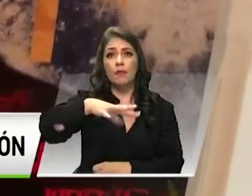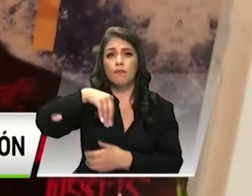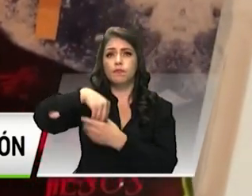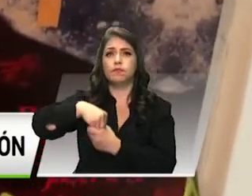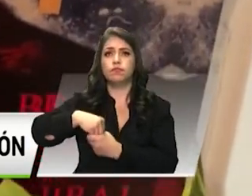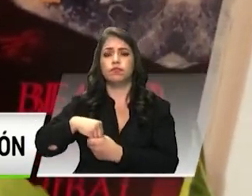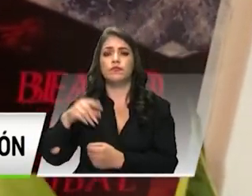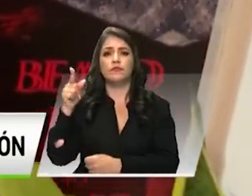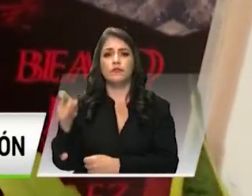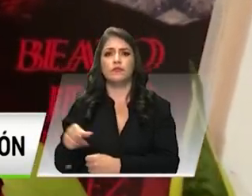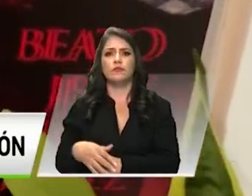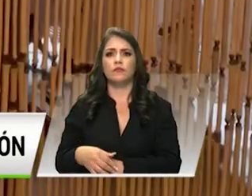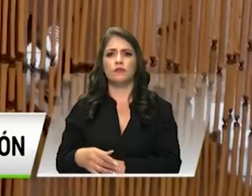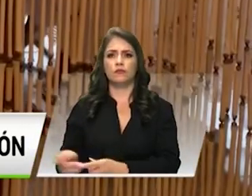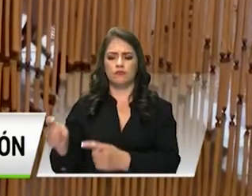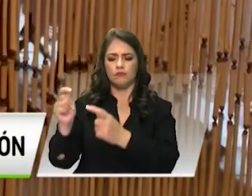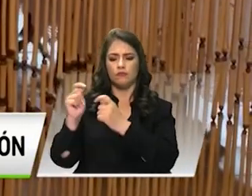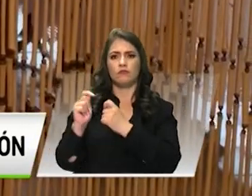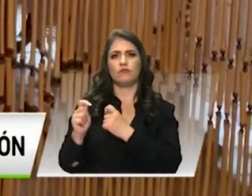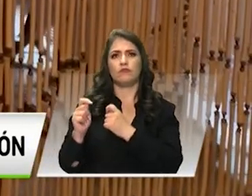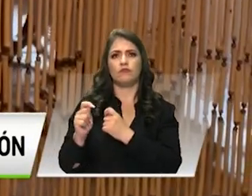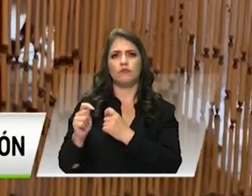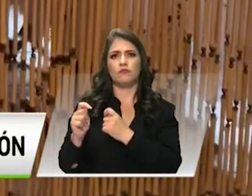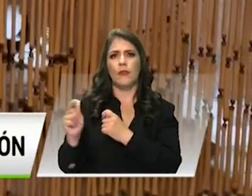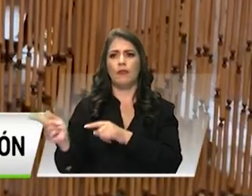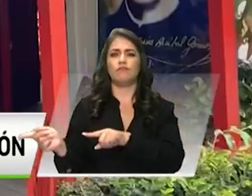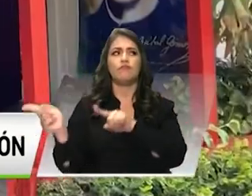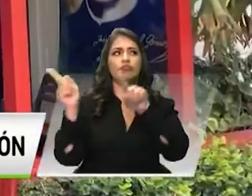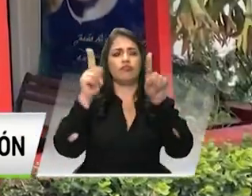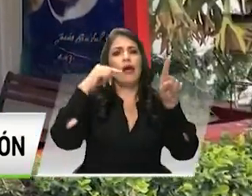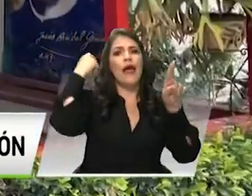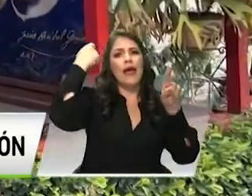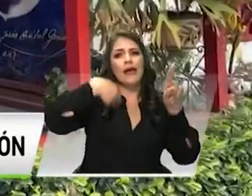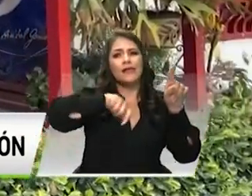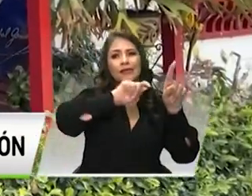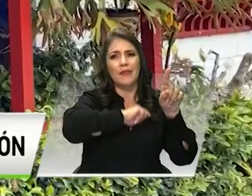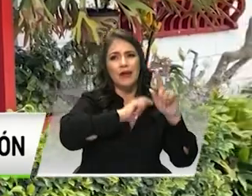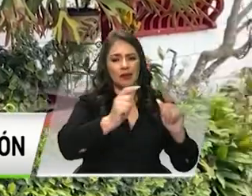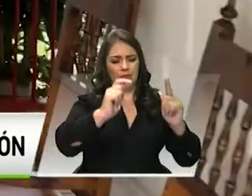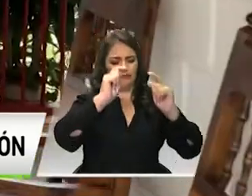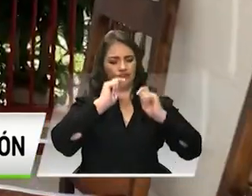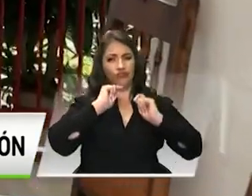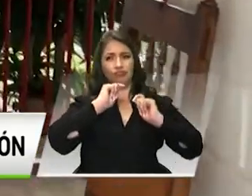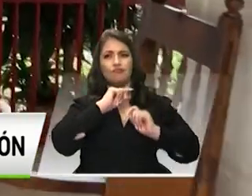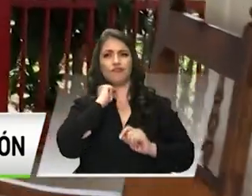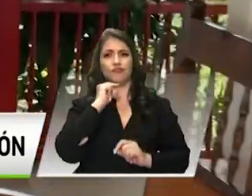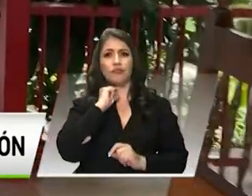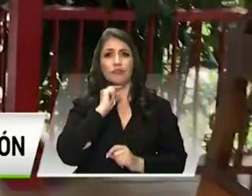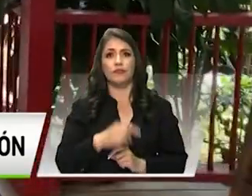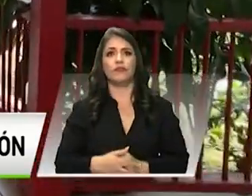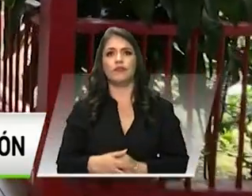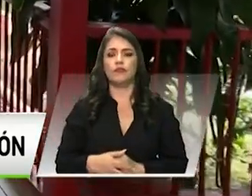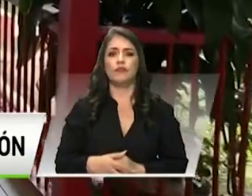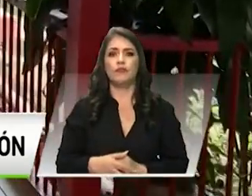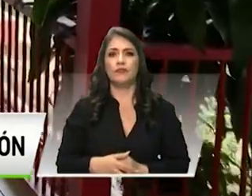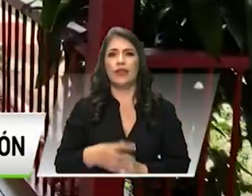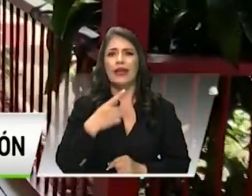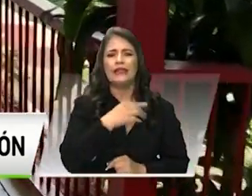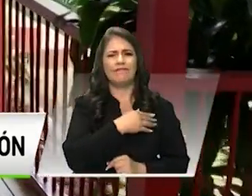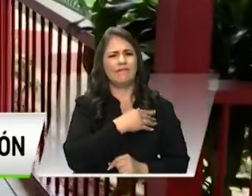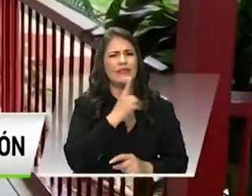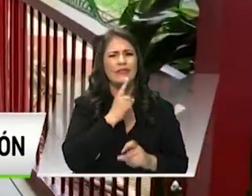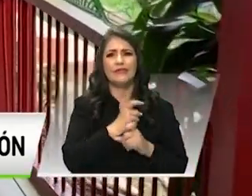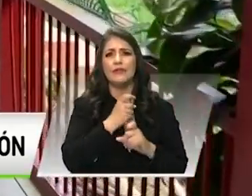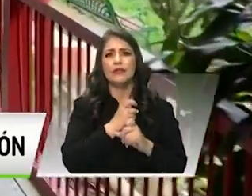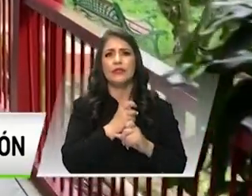seminarista claretiano recibió la notificación de viajar a España para poder ordenarse como sacerdote. Pero estando allí, le tocó padecer los estragos